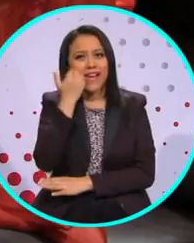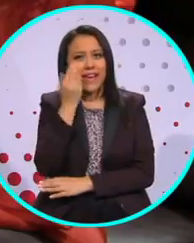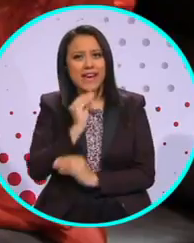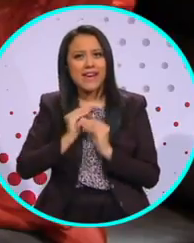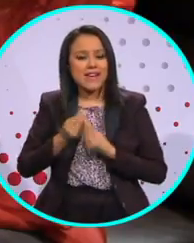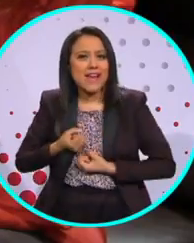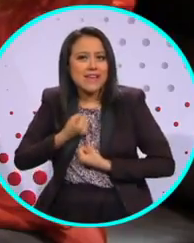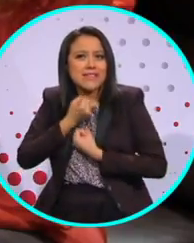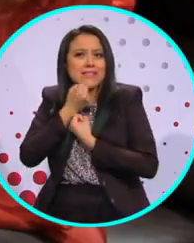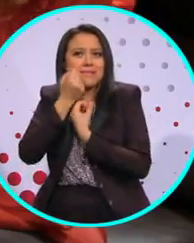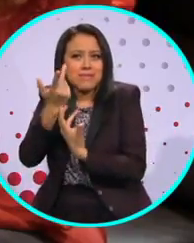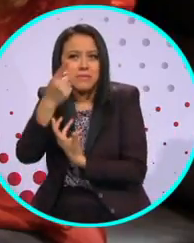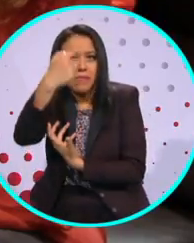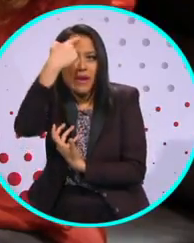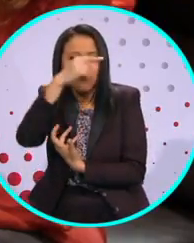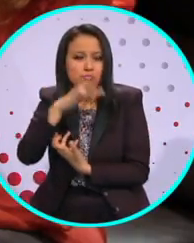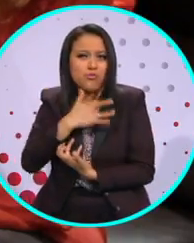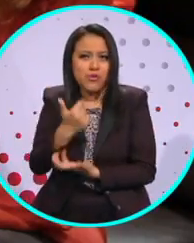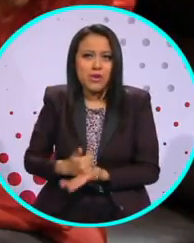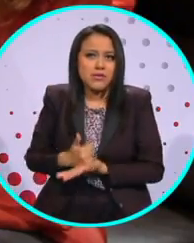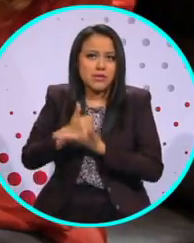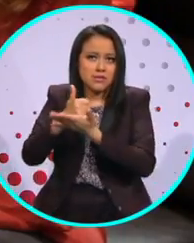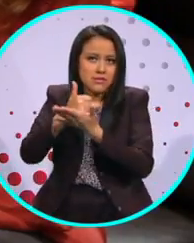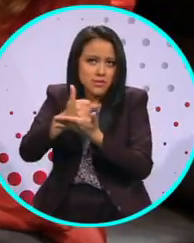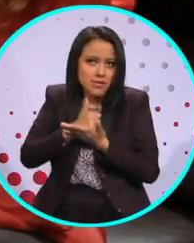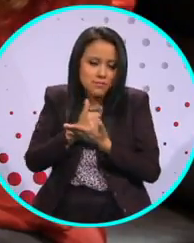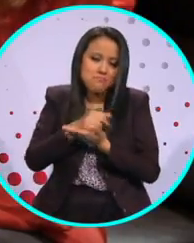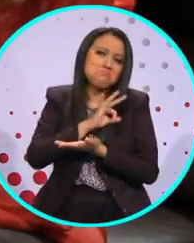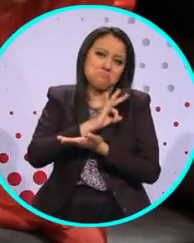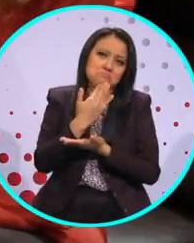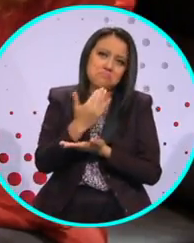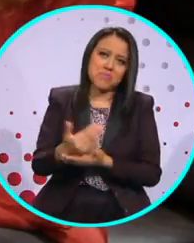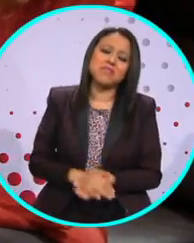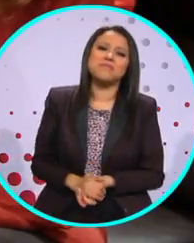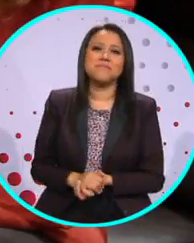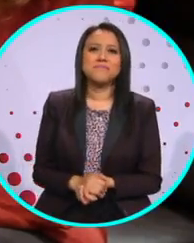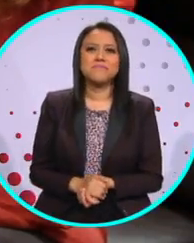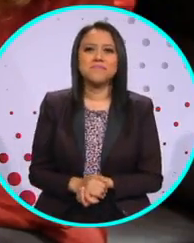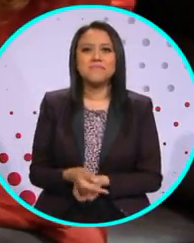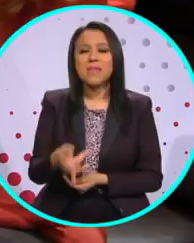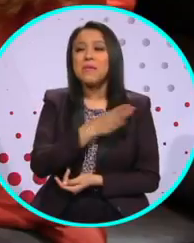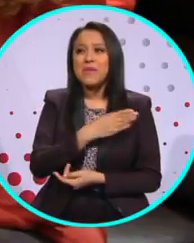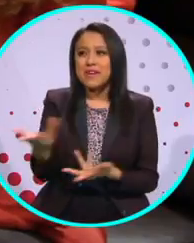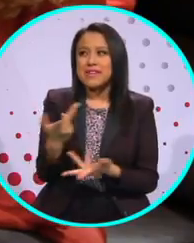pasar para poderlos ayudar pues bien vale la pena el sacrificio